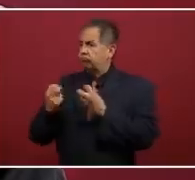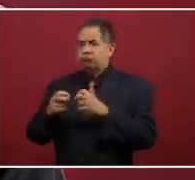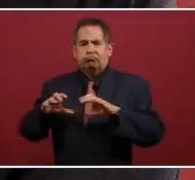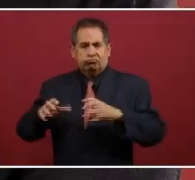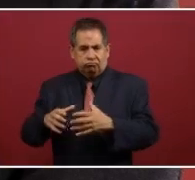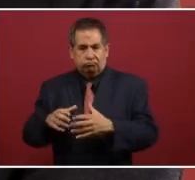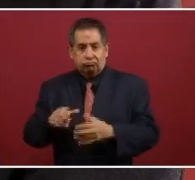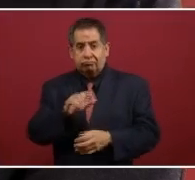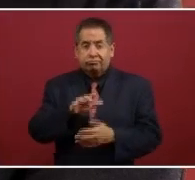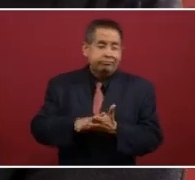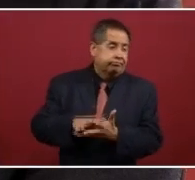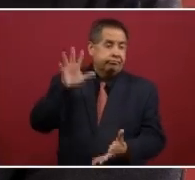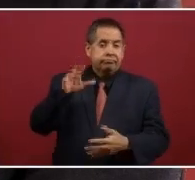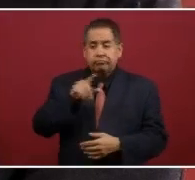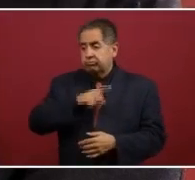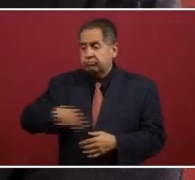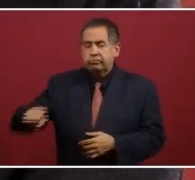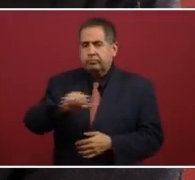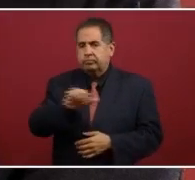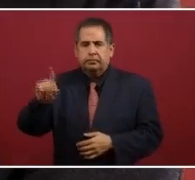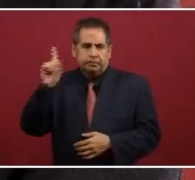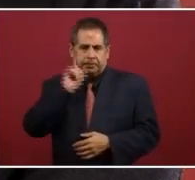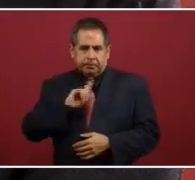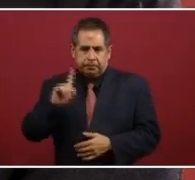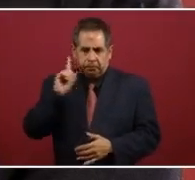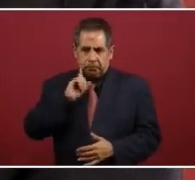eran mujeres.